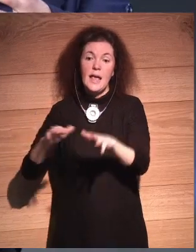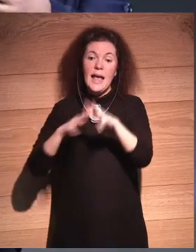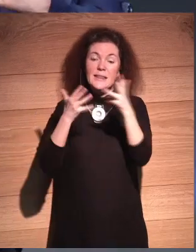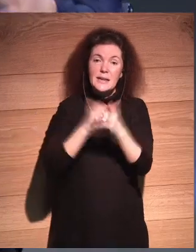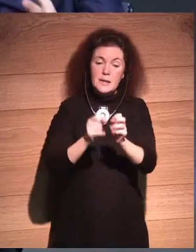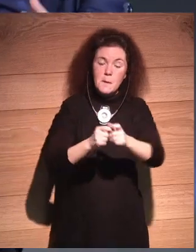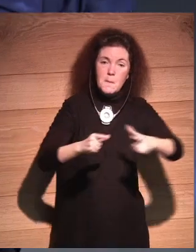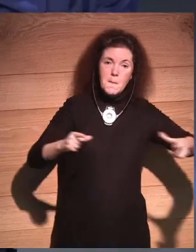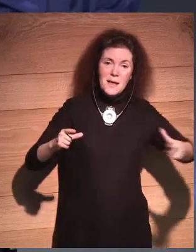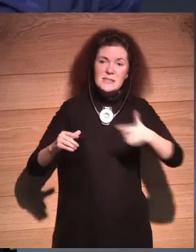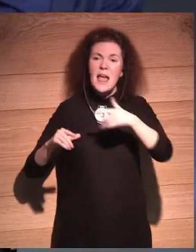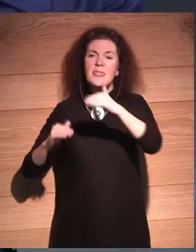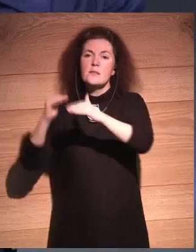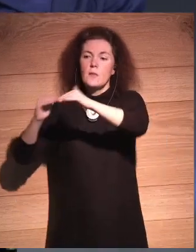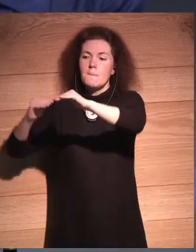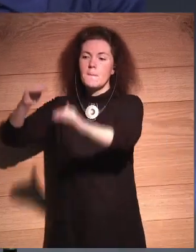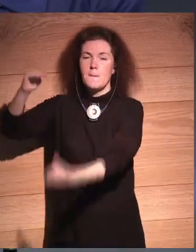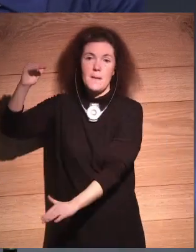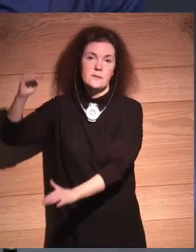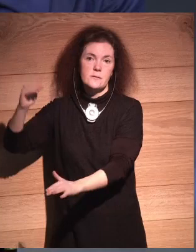ha aumentado la desigualdad porque se polariza.